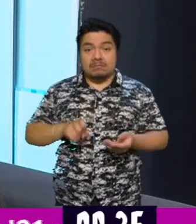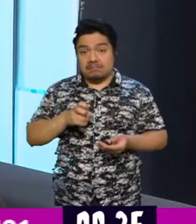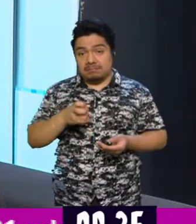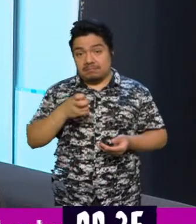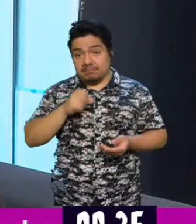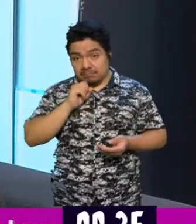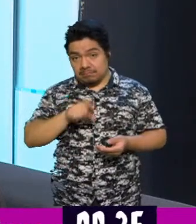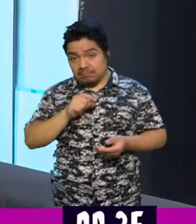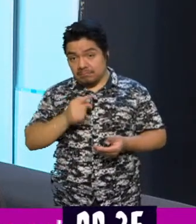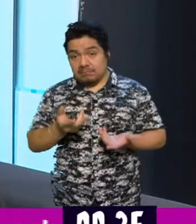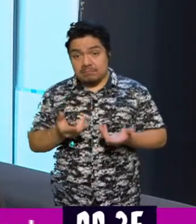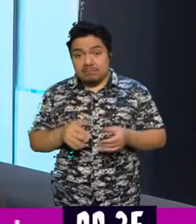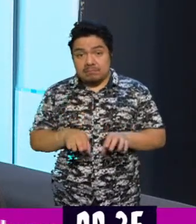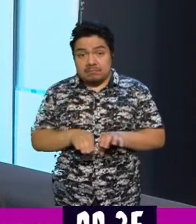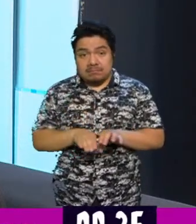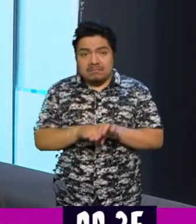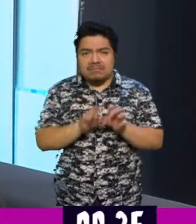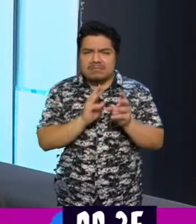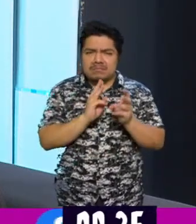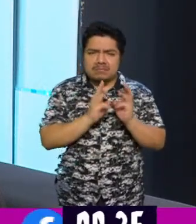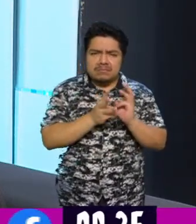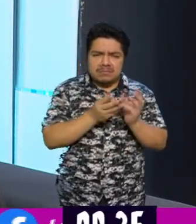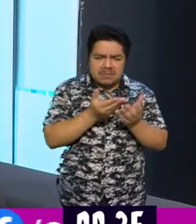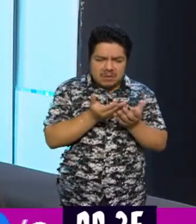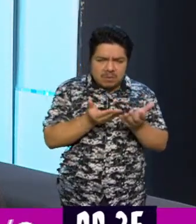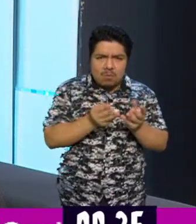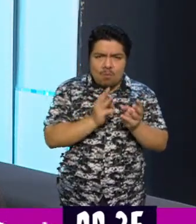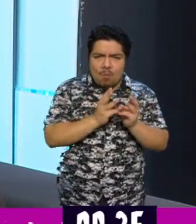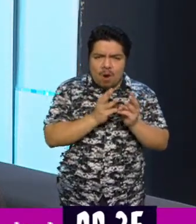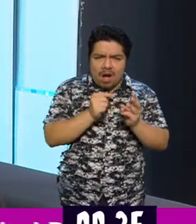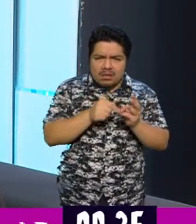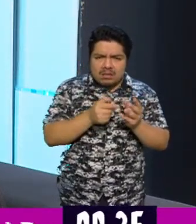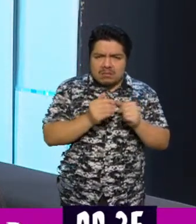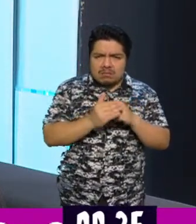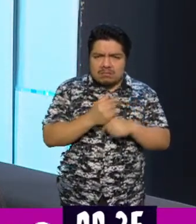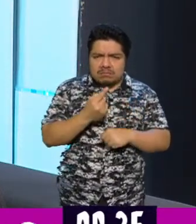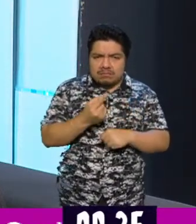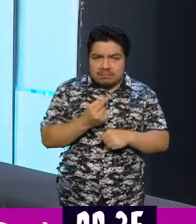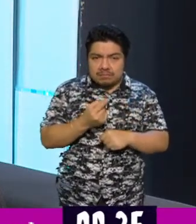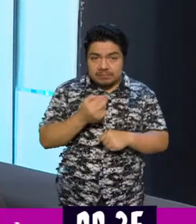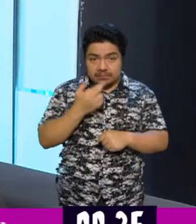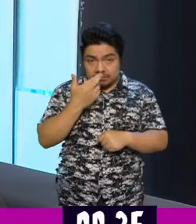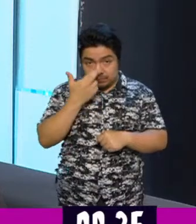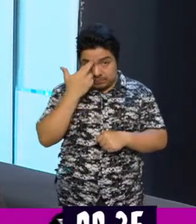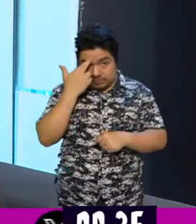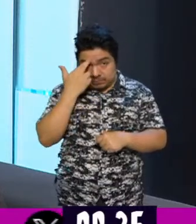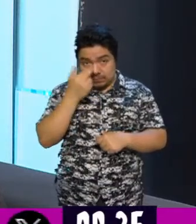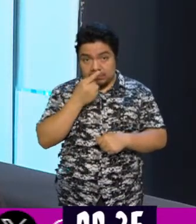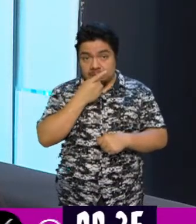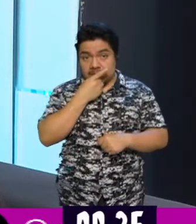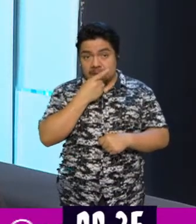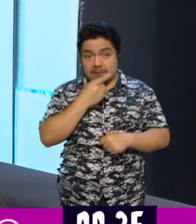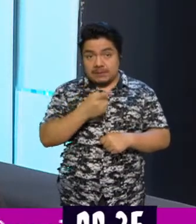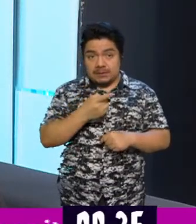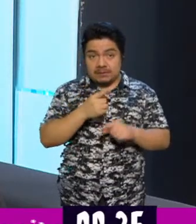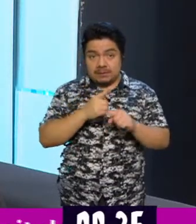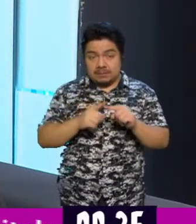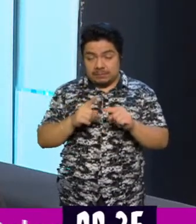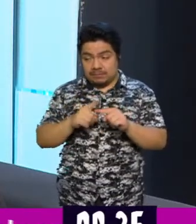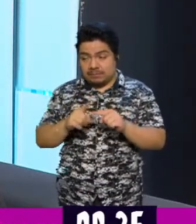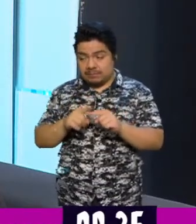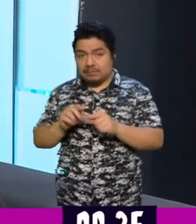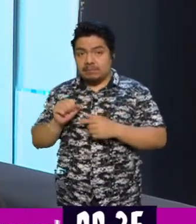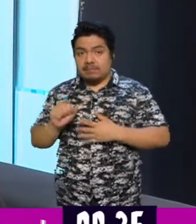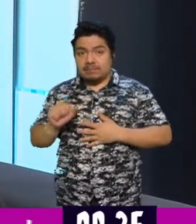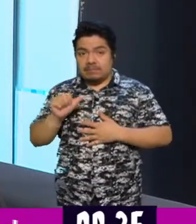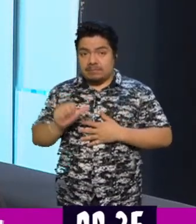en mencionarlo, que se hace por WhatsApp, lo que hay que destacar, y la nota que destaca